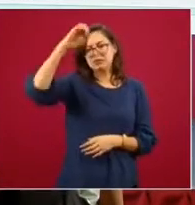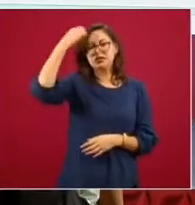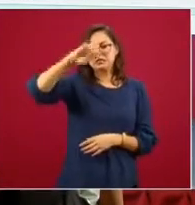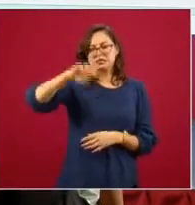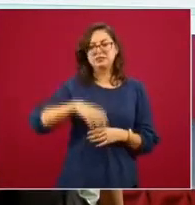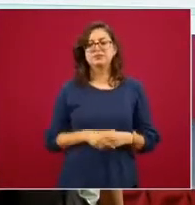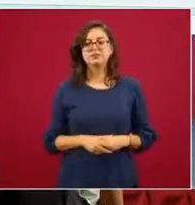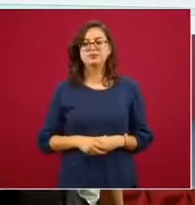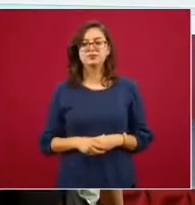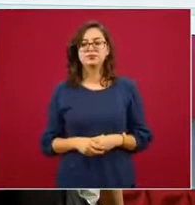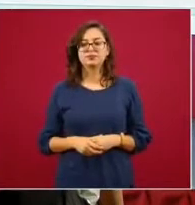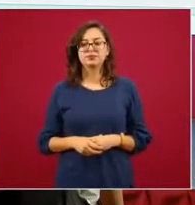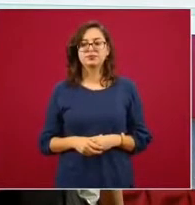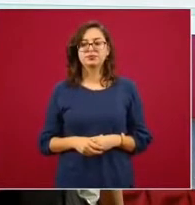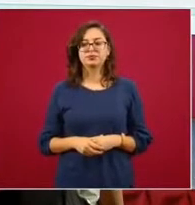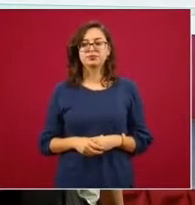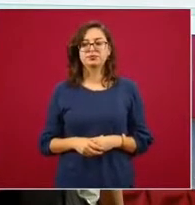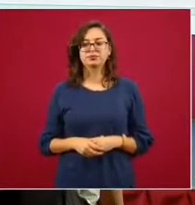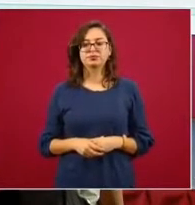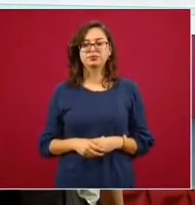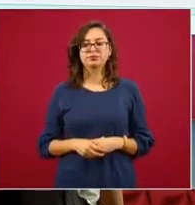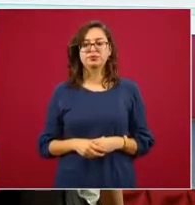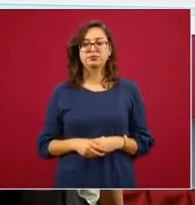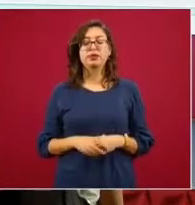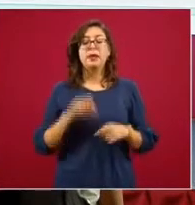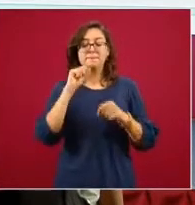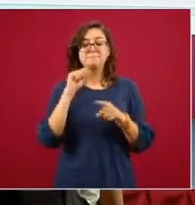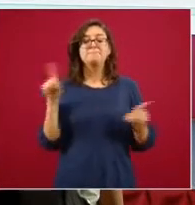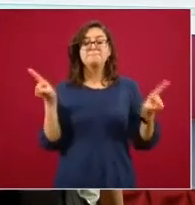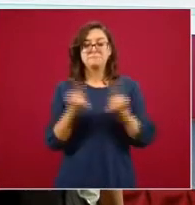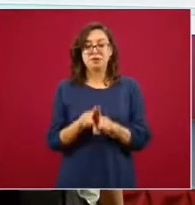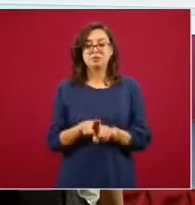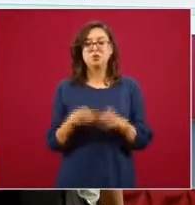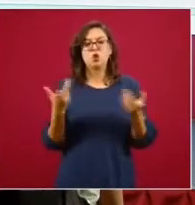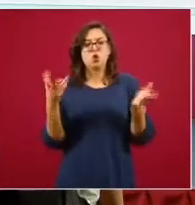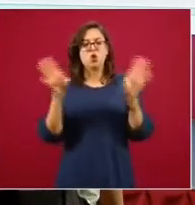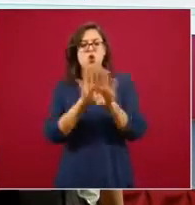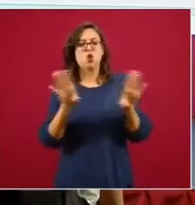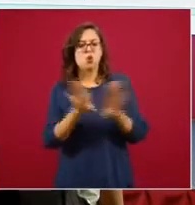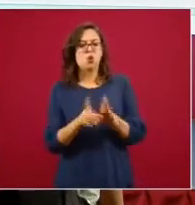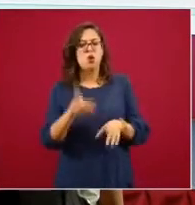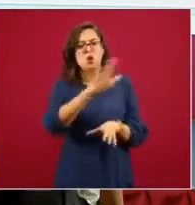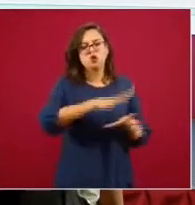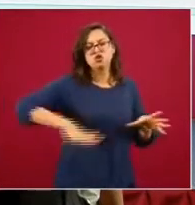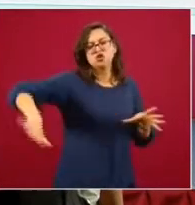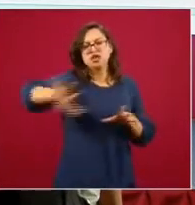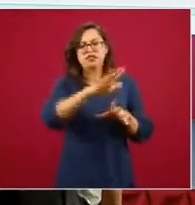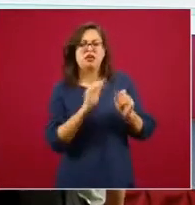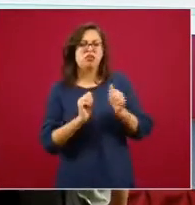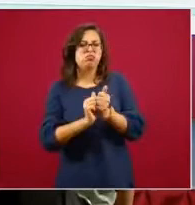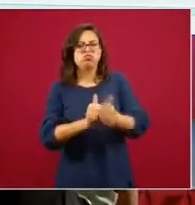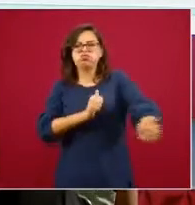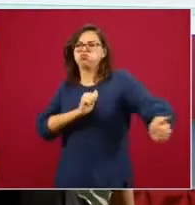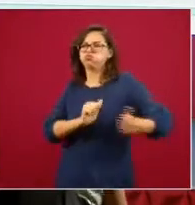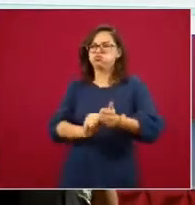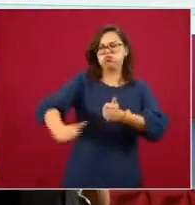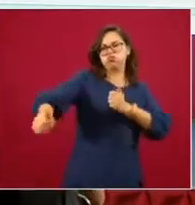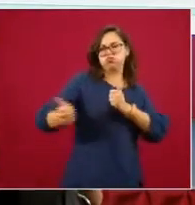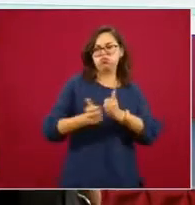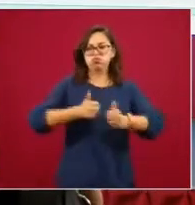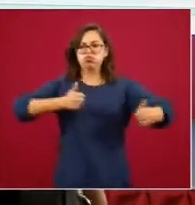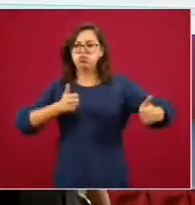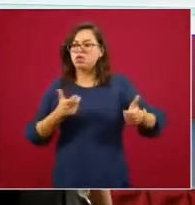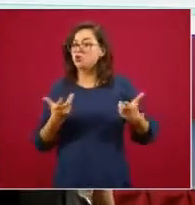experiencia. También tienen que saber acerca de la reconstrucción del tejido social, qué acciones se llevan a cabo en la sociedad para